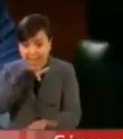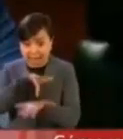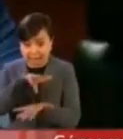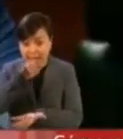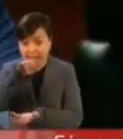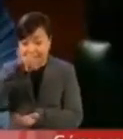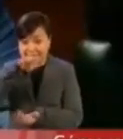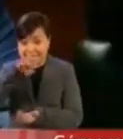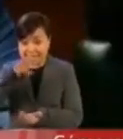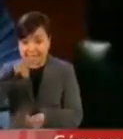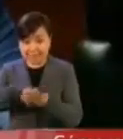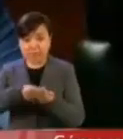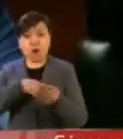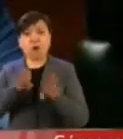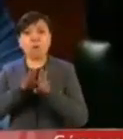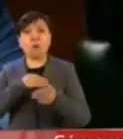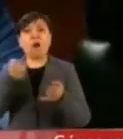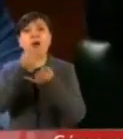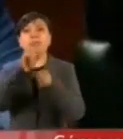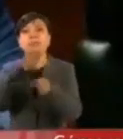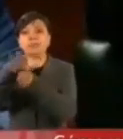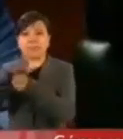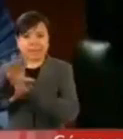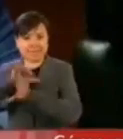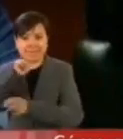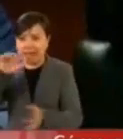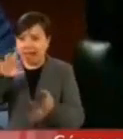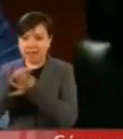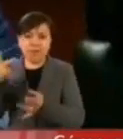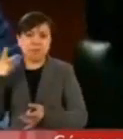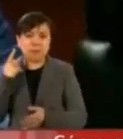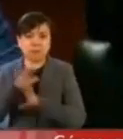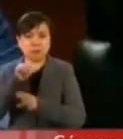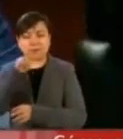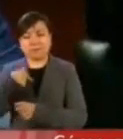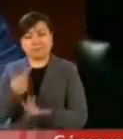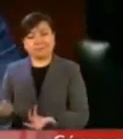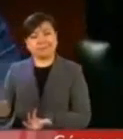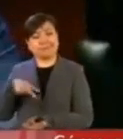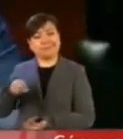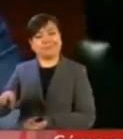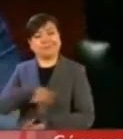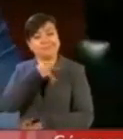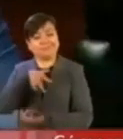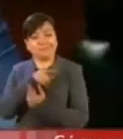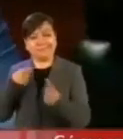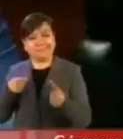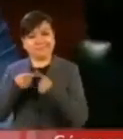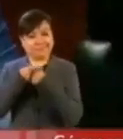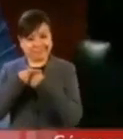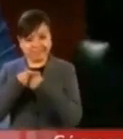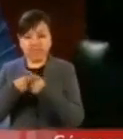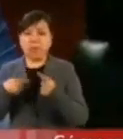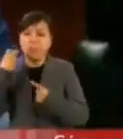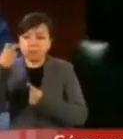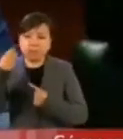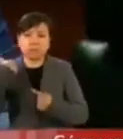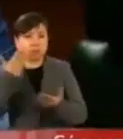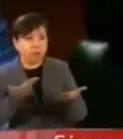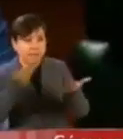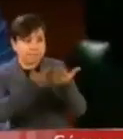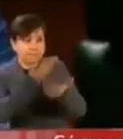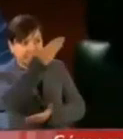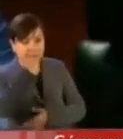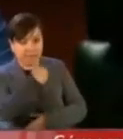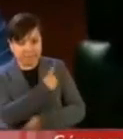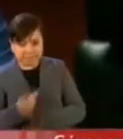una responsabilidad tan sustantiva en la vida democrática del país. Yo le rogaría, presidenta, que